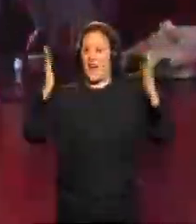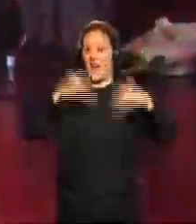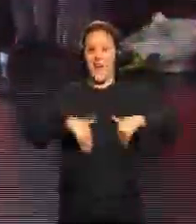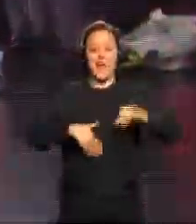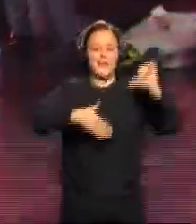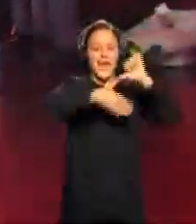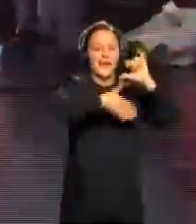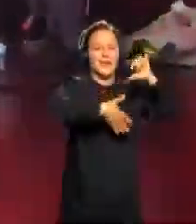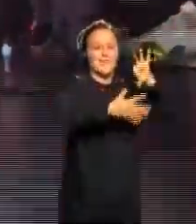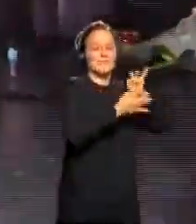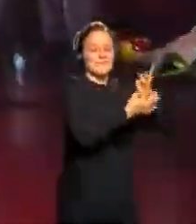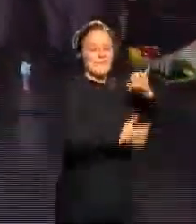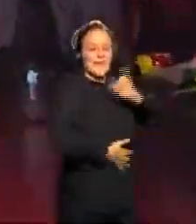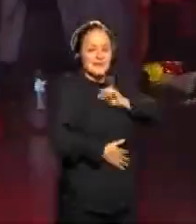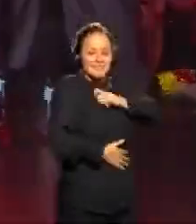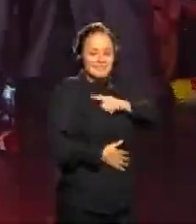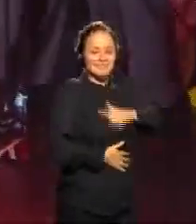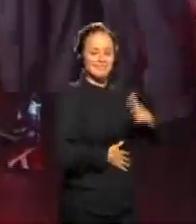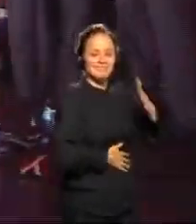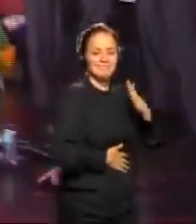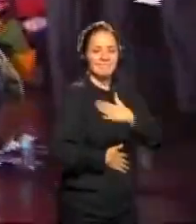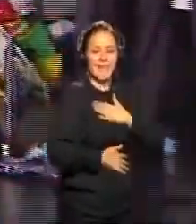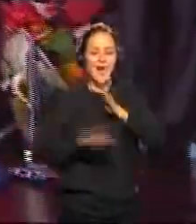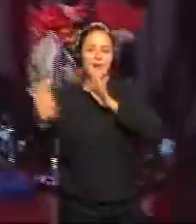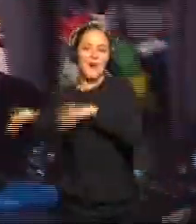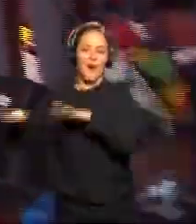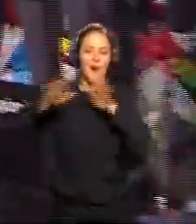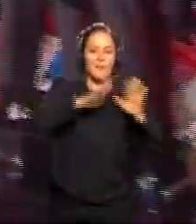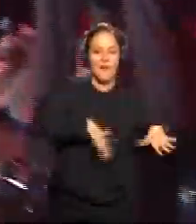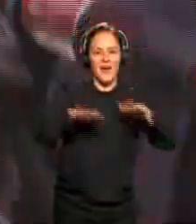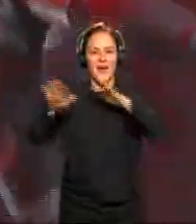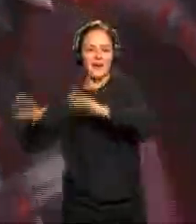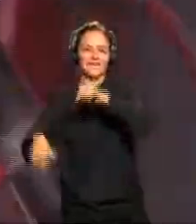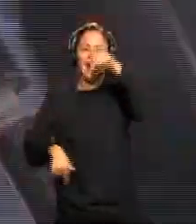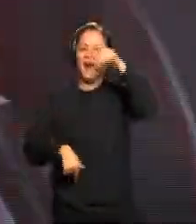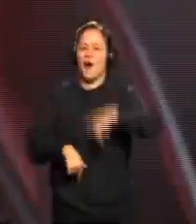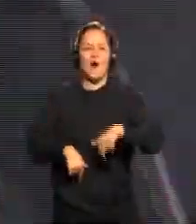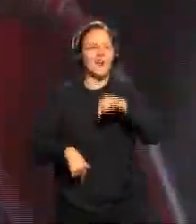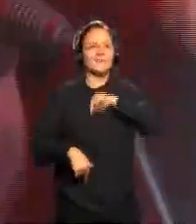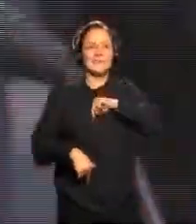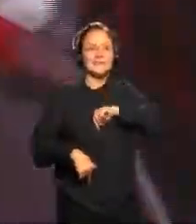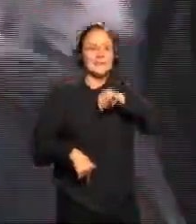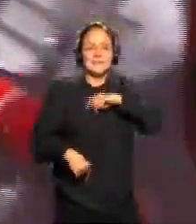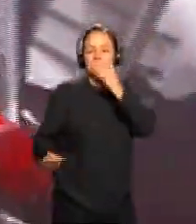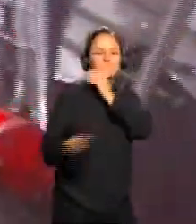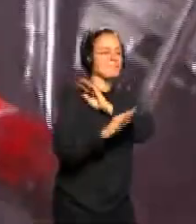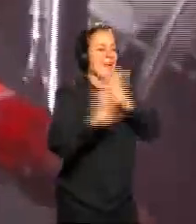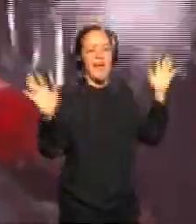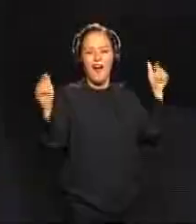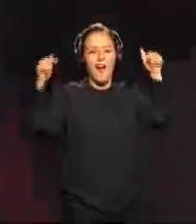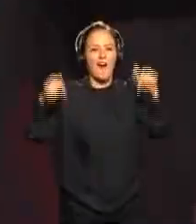Latinoamérica en el corazón, mi comparsa es una